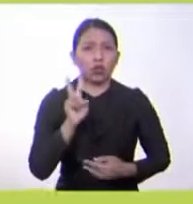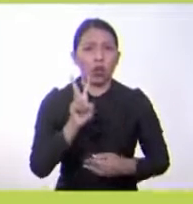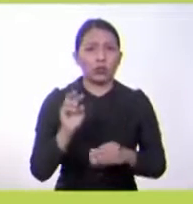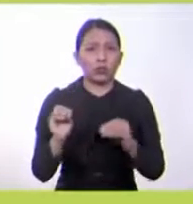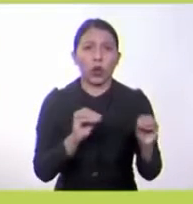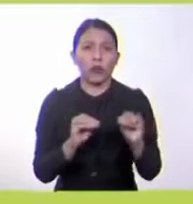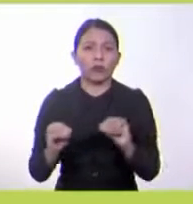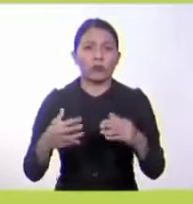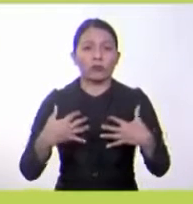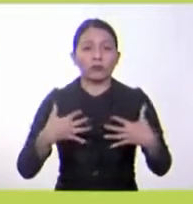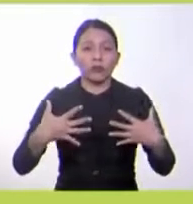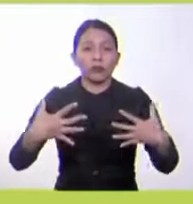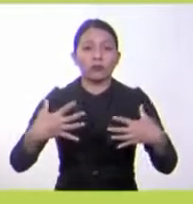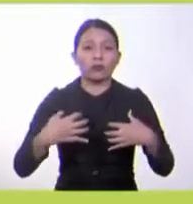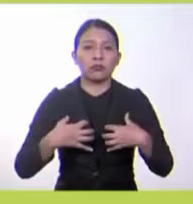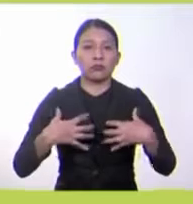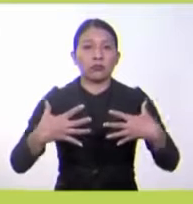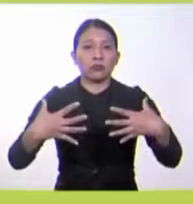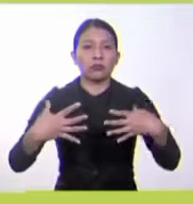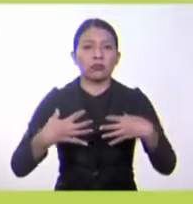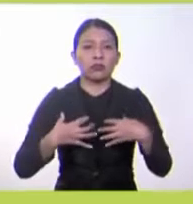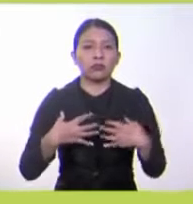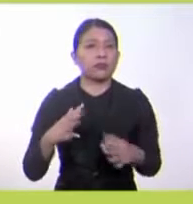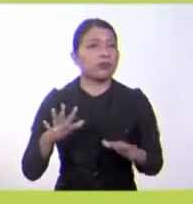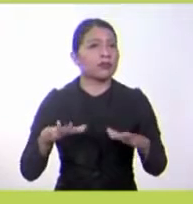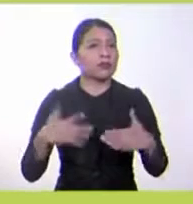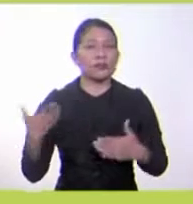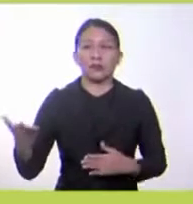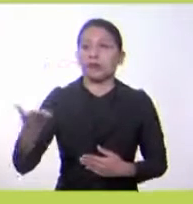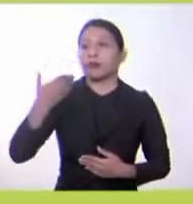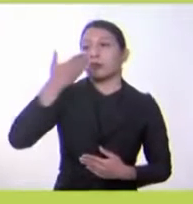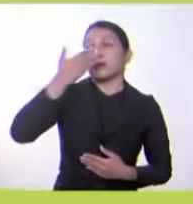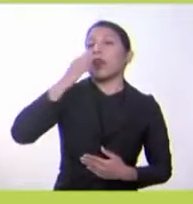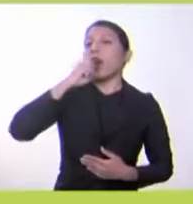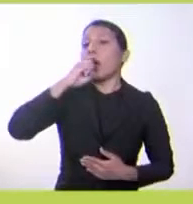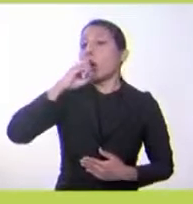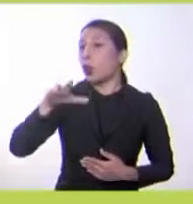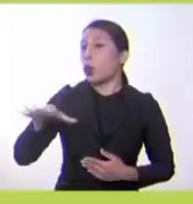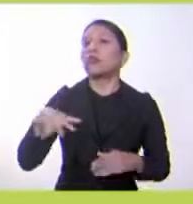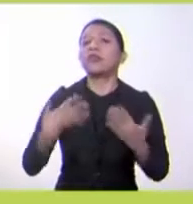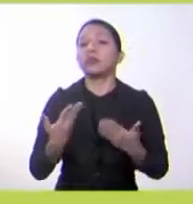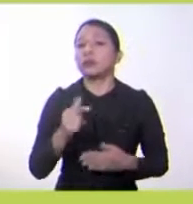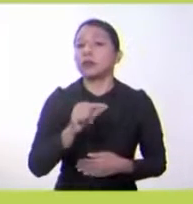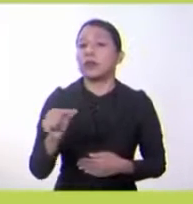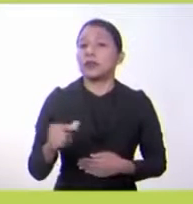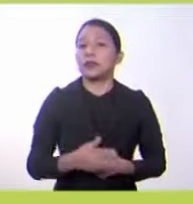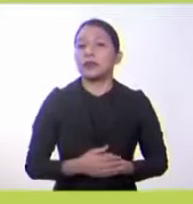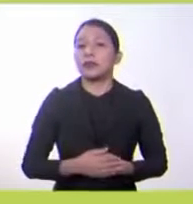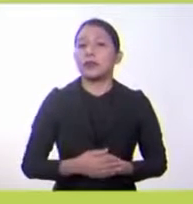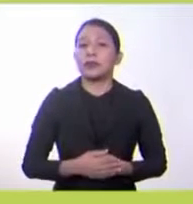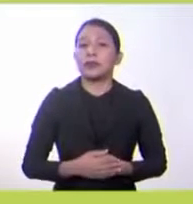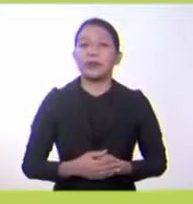de la respiración que consisten en la entrada y salida de aire de los pulmones?